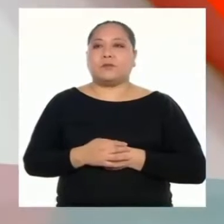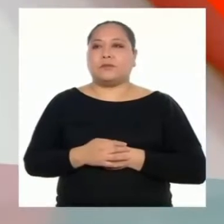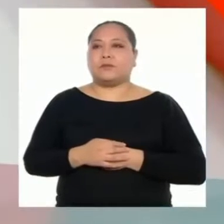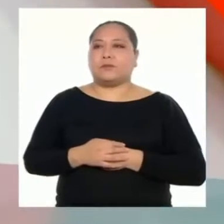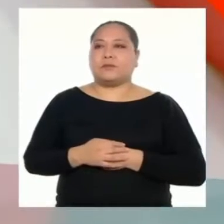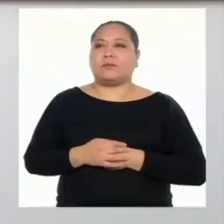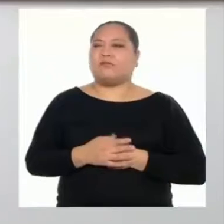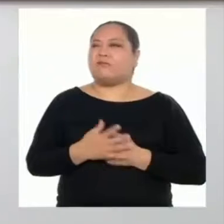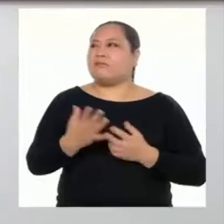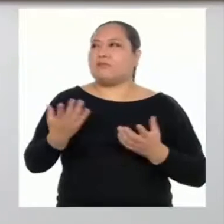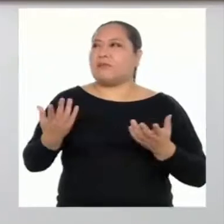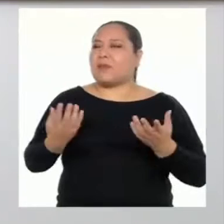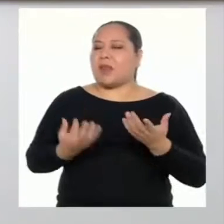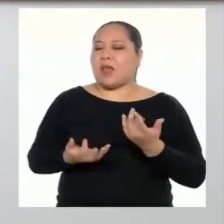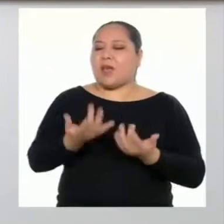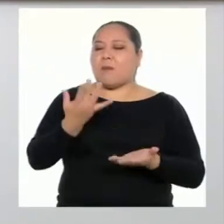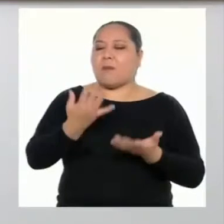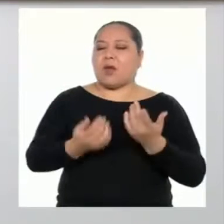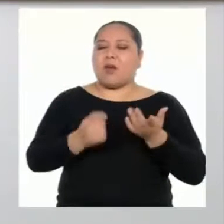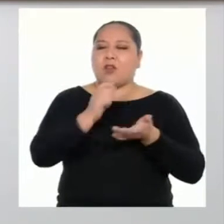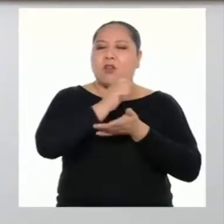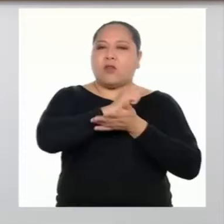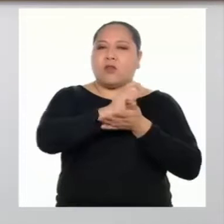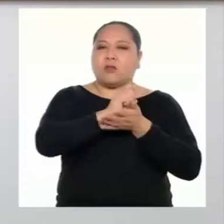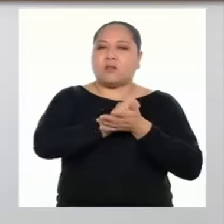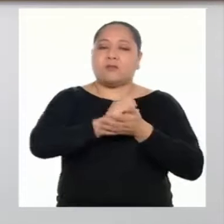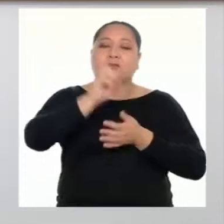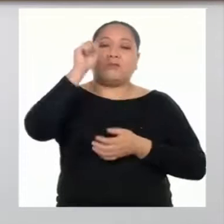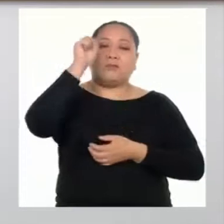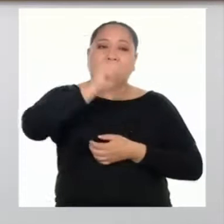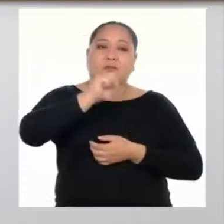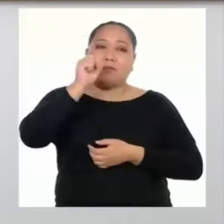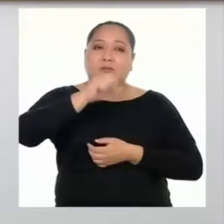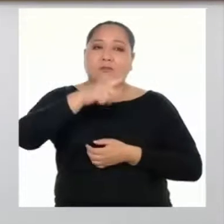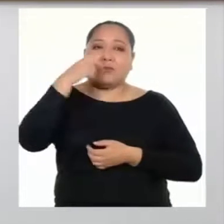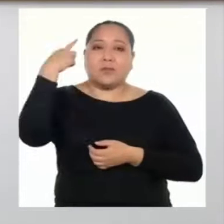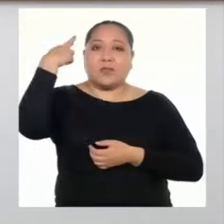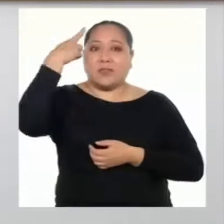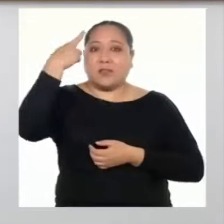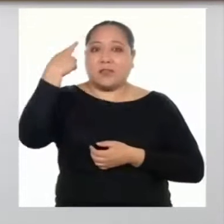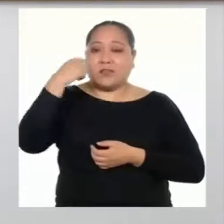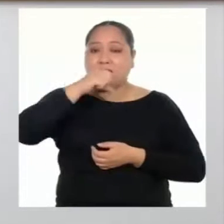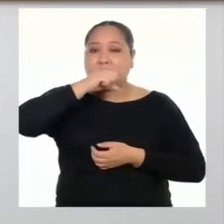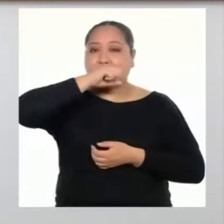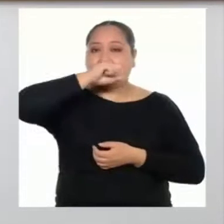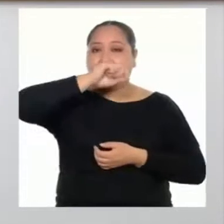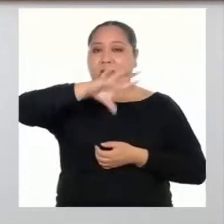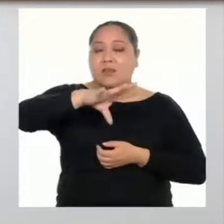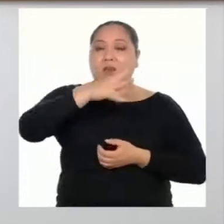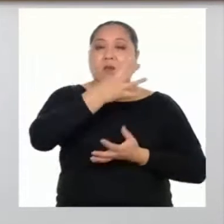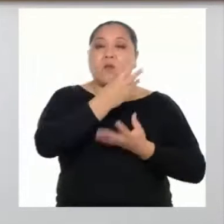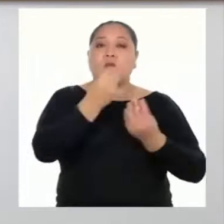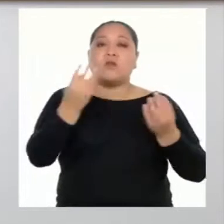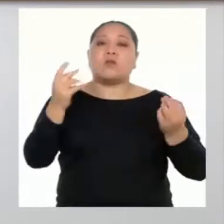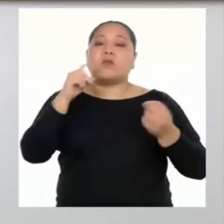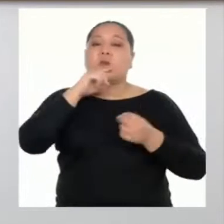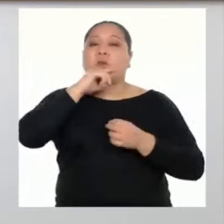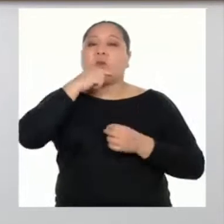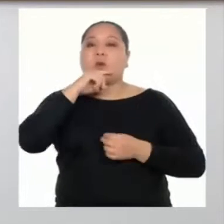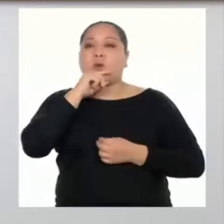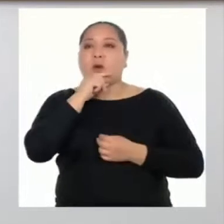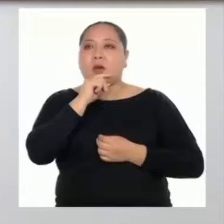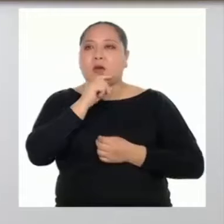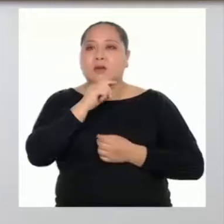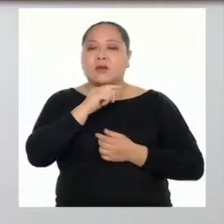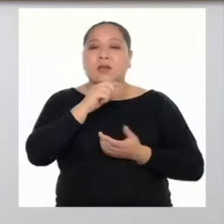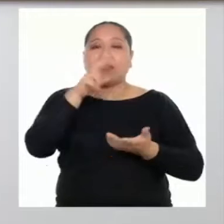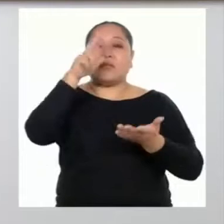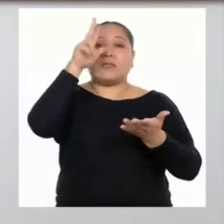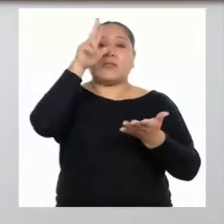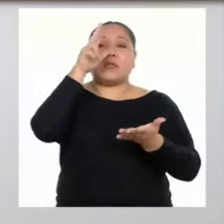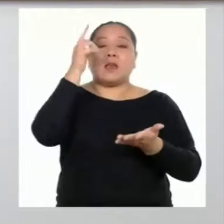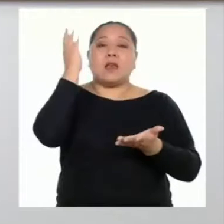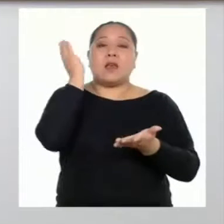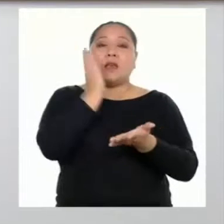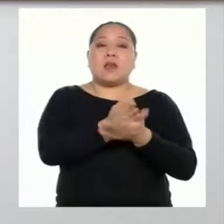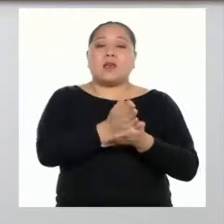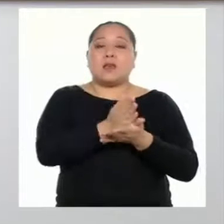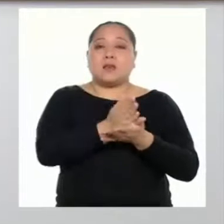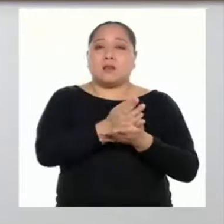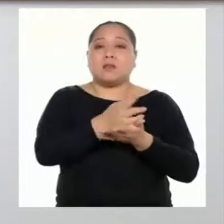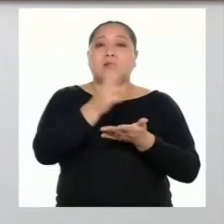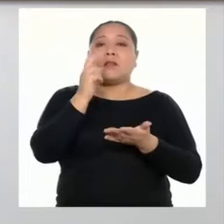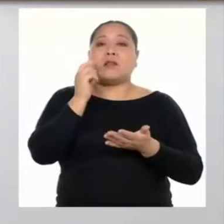¿Quemaron lo que escribían? Así es. Por las razones mencionadas, muchas mujeres eran